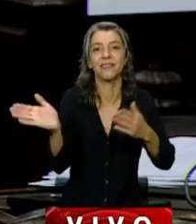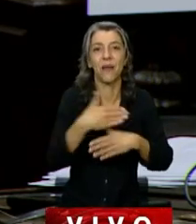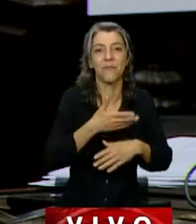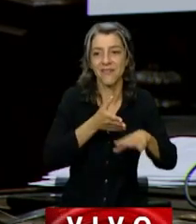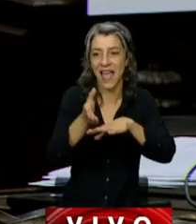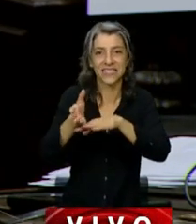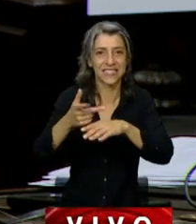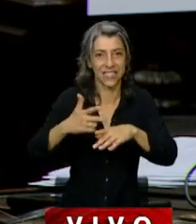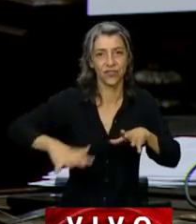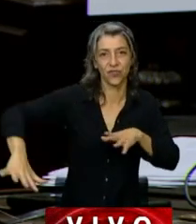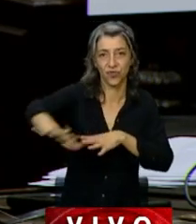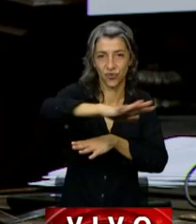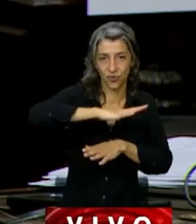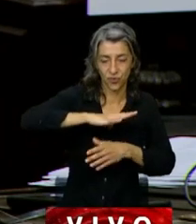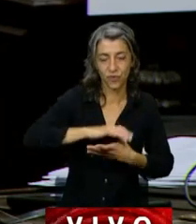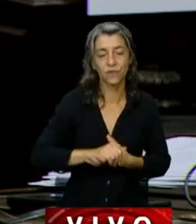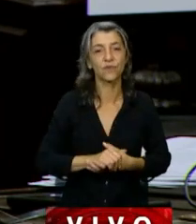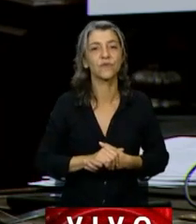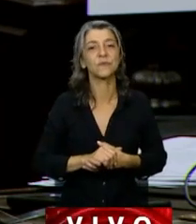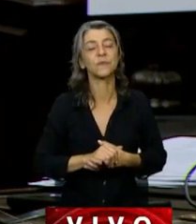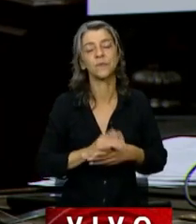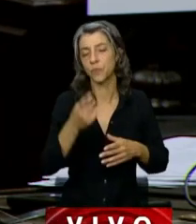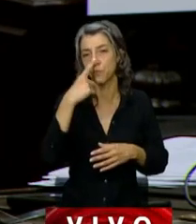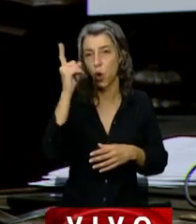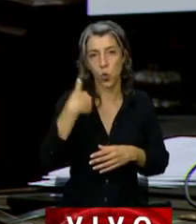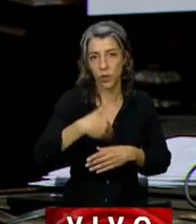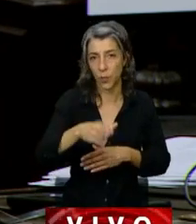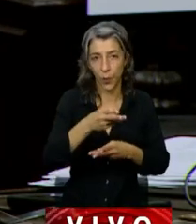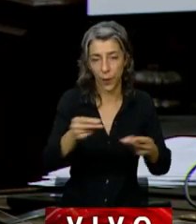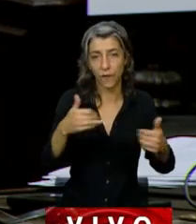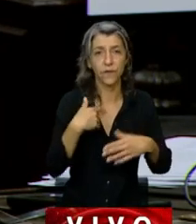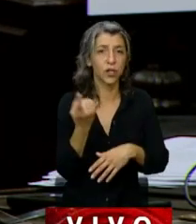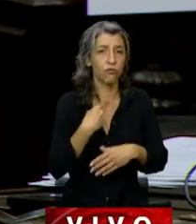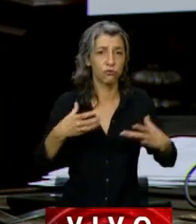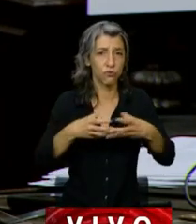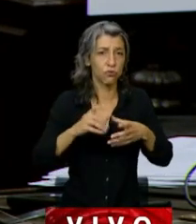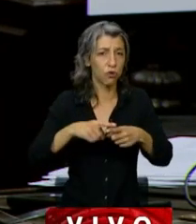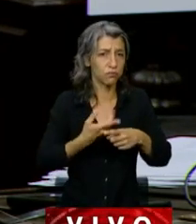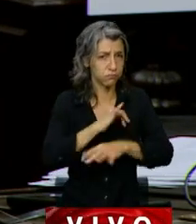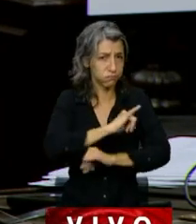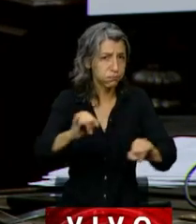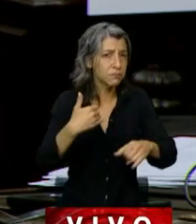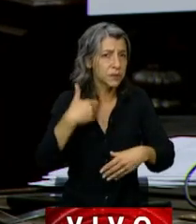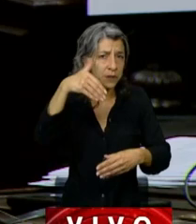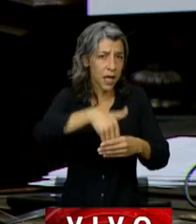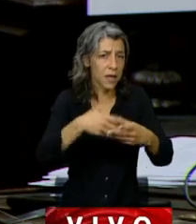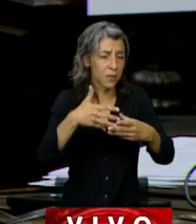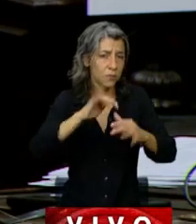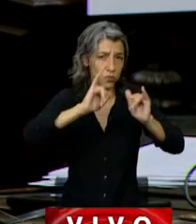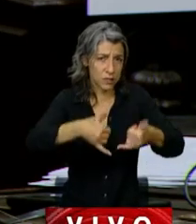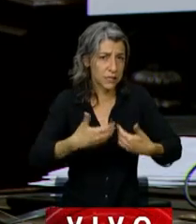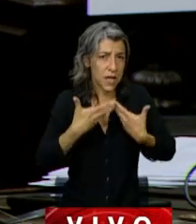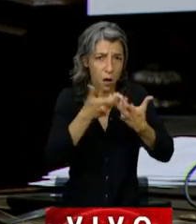tierra. Bueno, en conclusión y para terminar, creo que, como ya lo adelantamos desde nuestro interbloque, vamos a acompañar este presupuesto